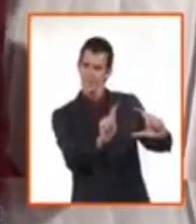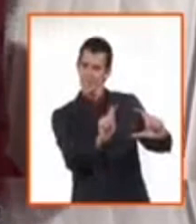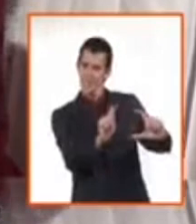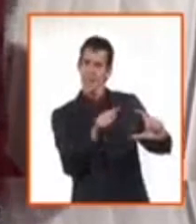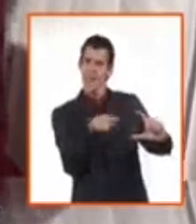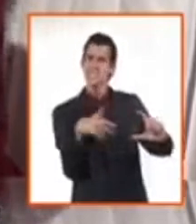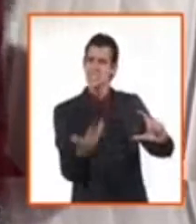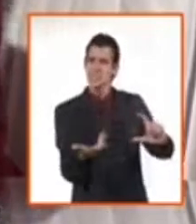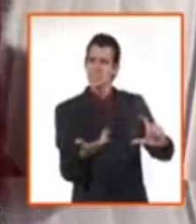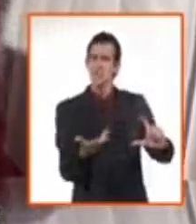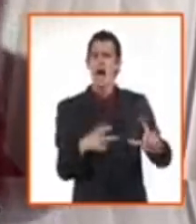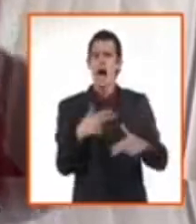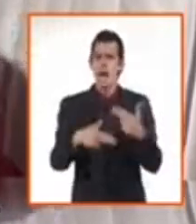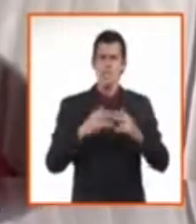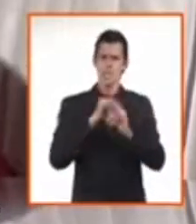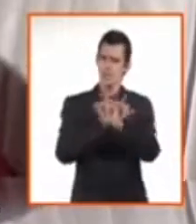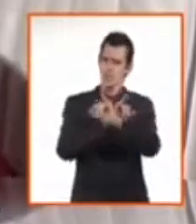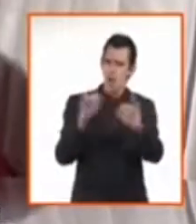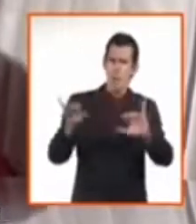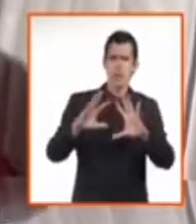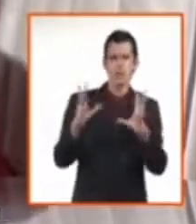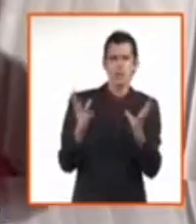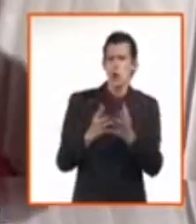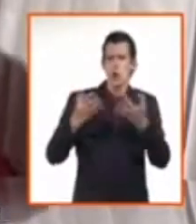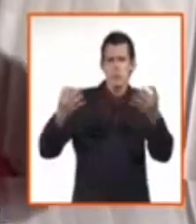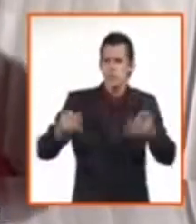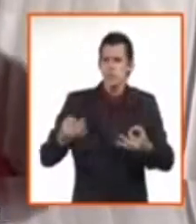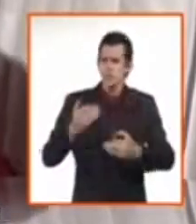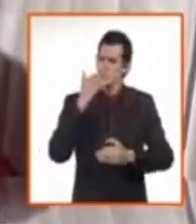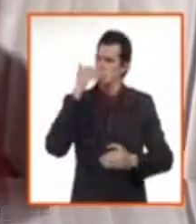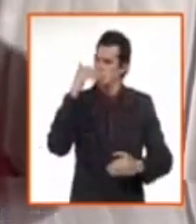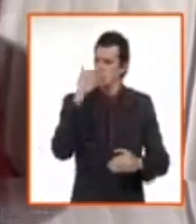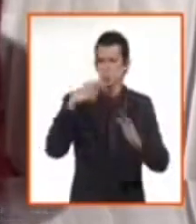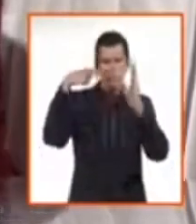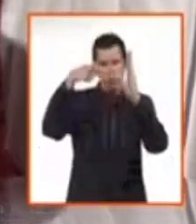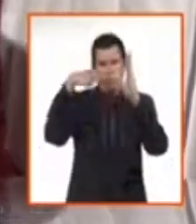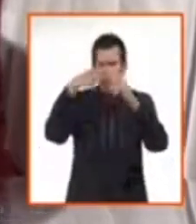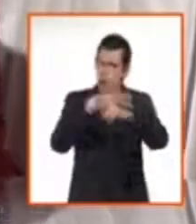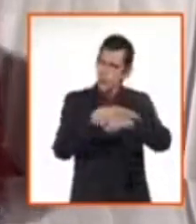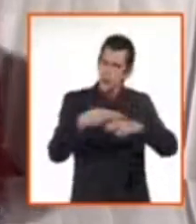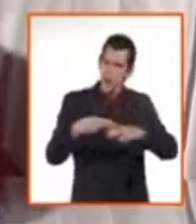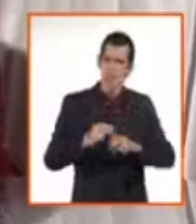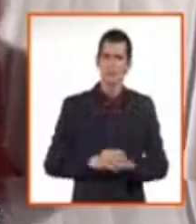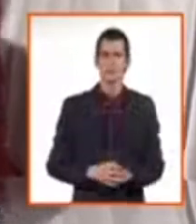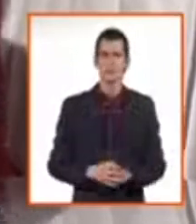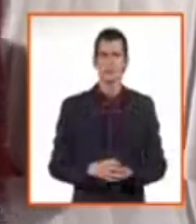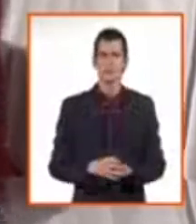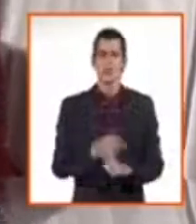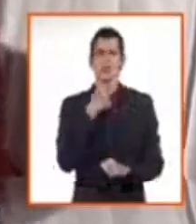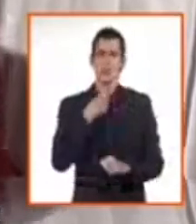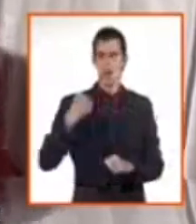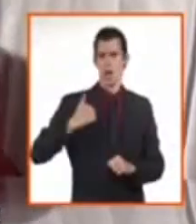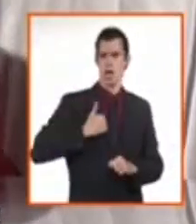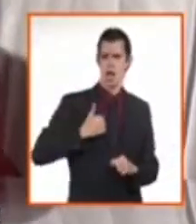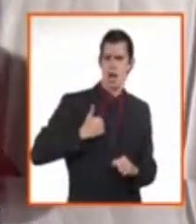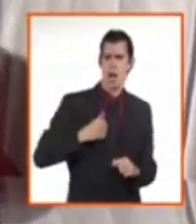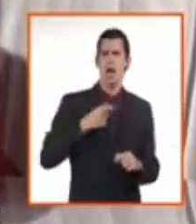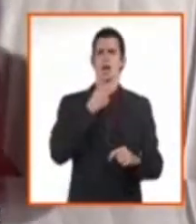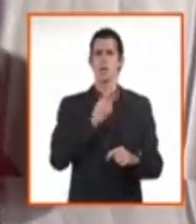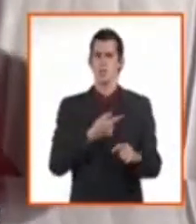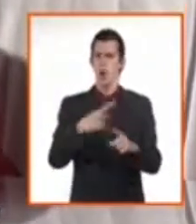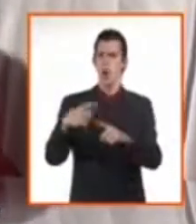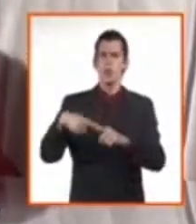de canadá por el primer ministro trudeau entonces de esas cosas de esa